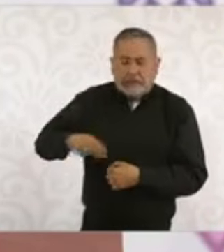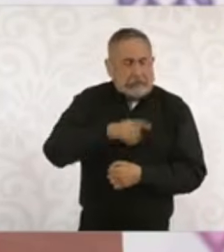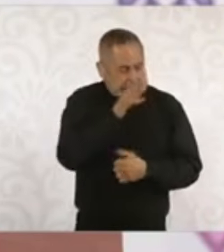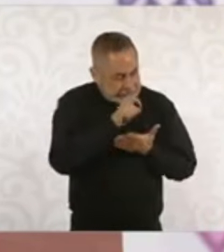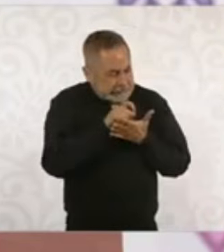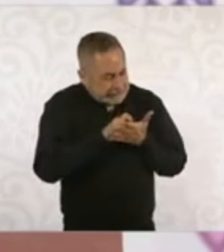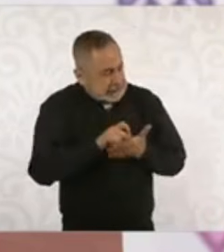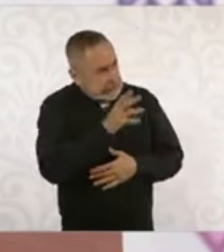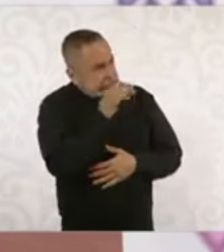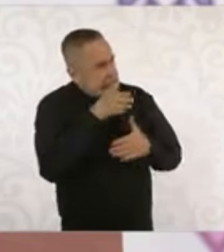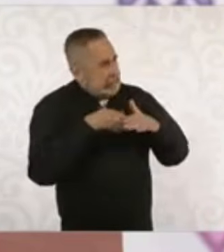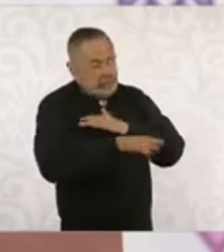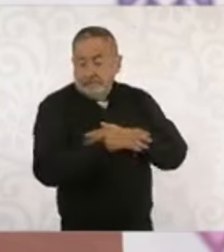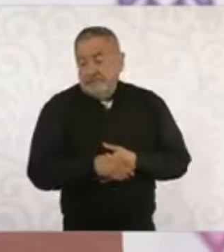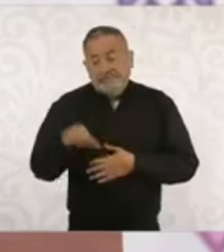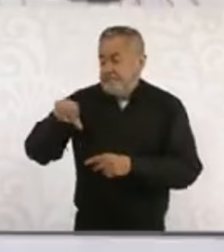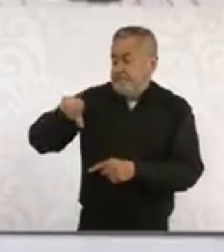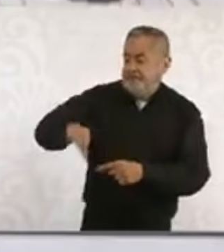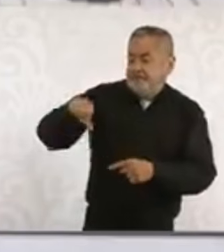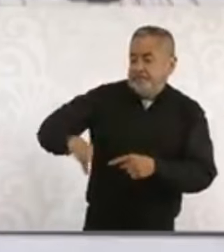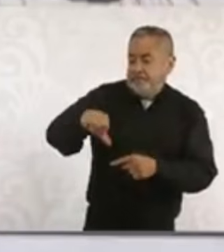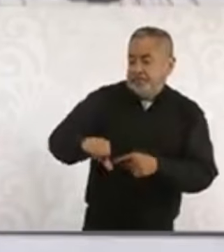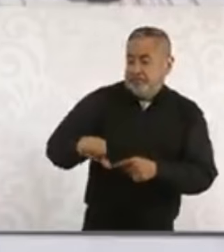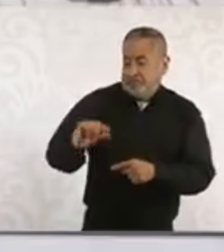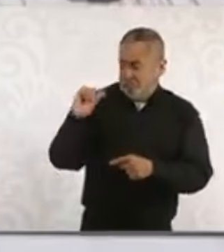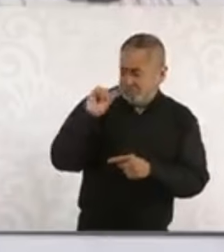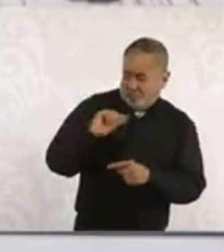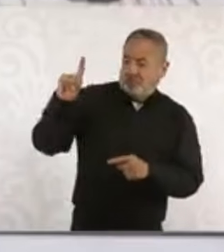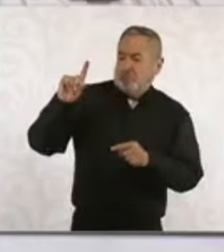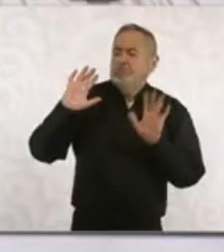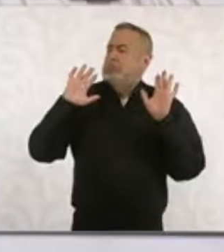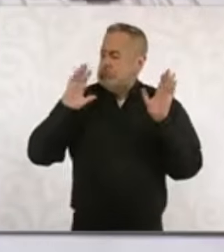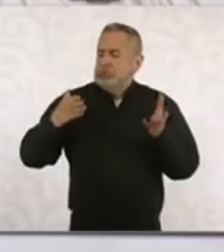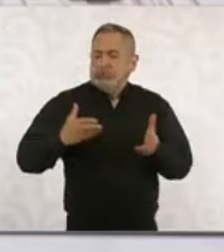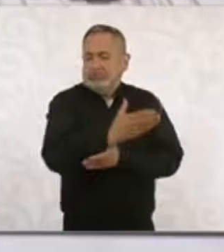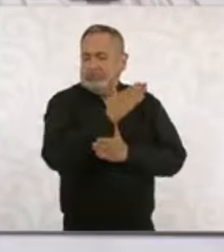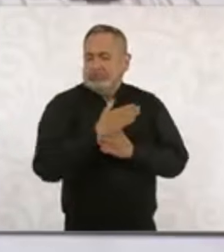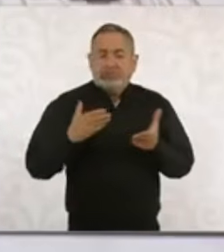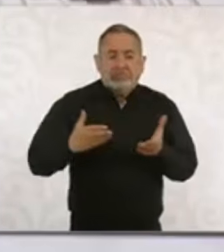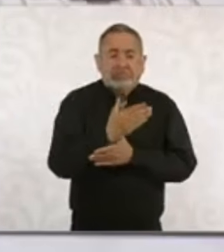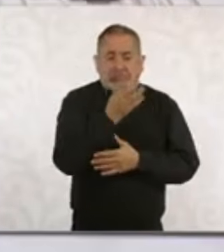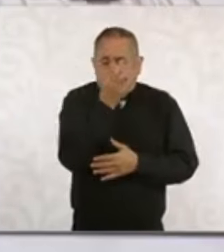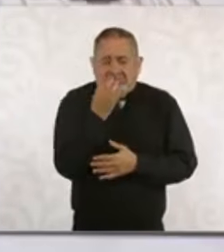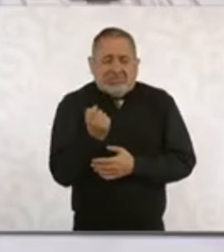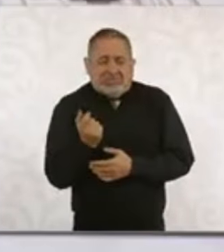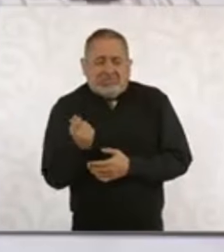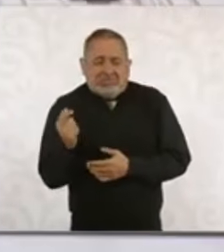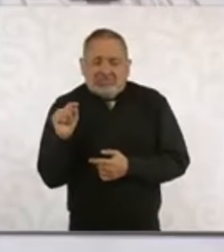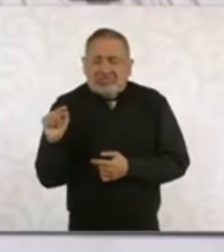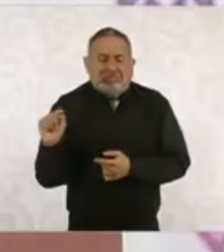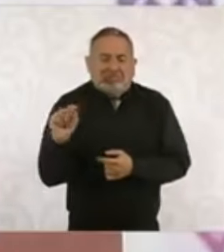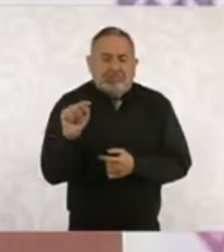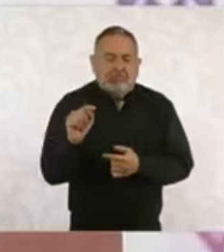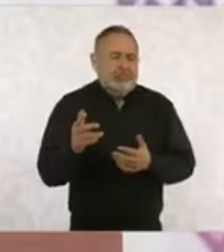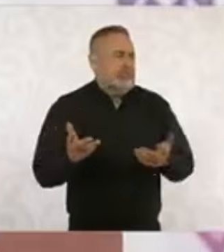para que solo entraran aquellos que tenían altos talentos o que habían estudiado muchísimo. Pues